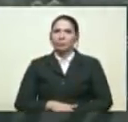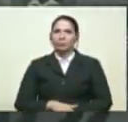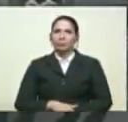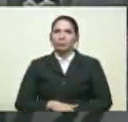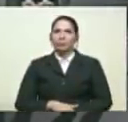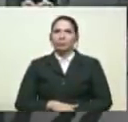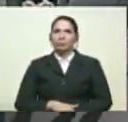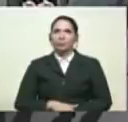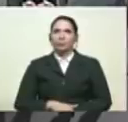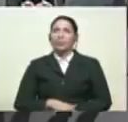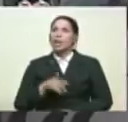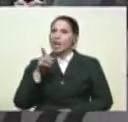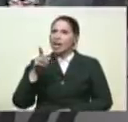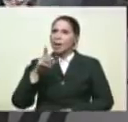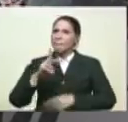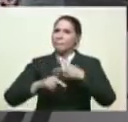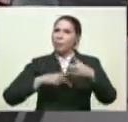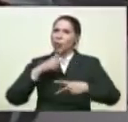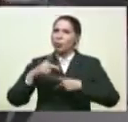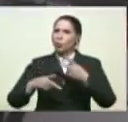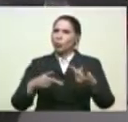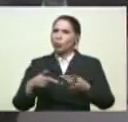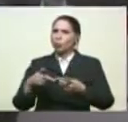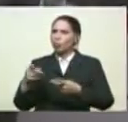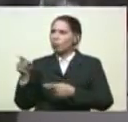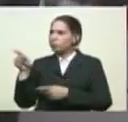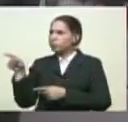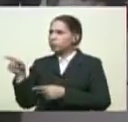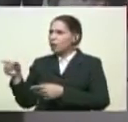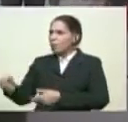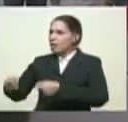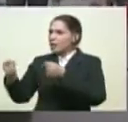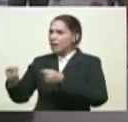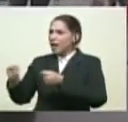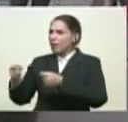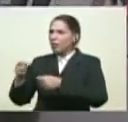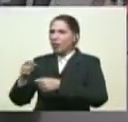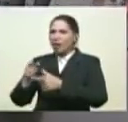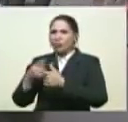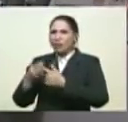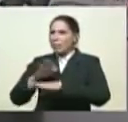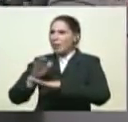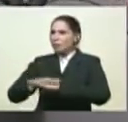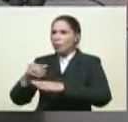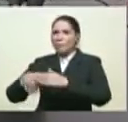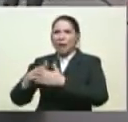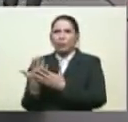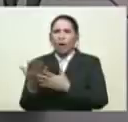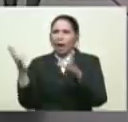Si el producto estaba en el anaquel, ¿qué pasó en la noche, en la madrugada, para que amaneciera con otro precio?